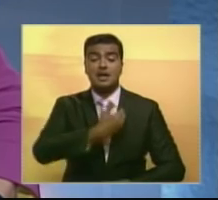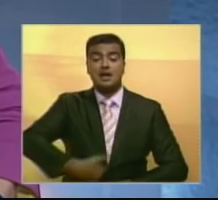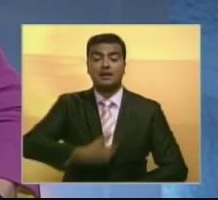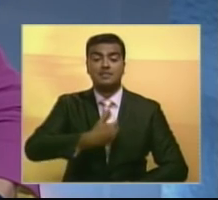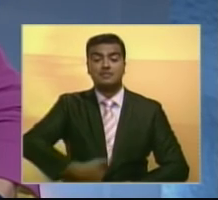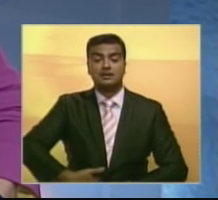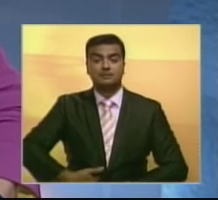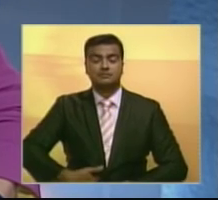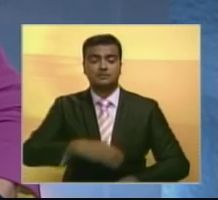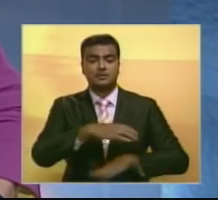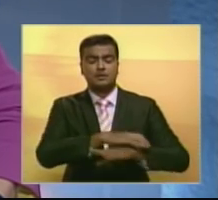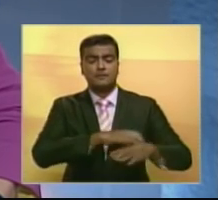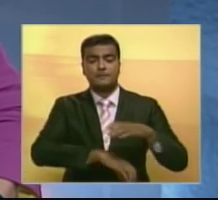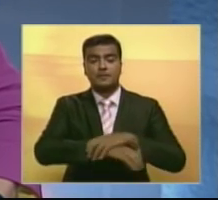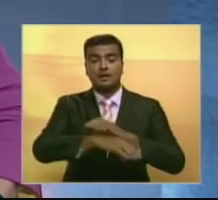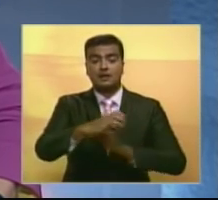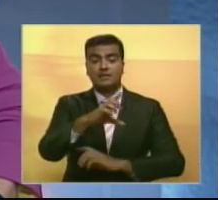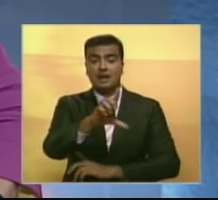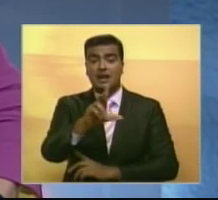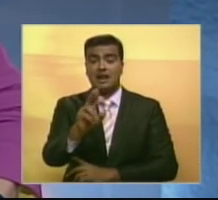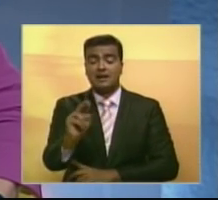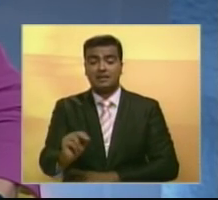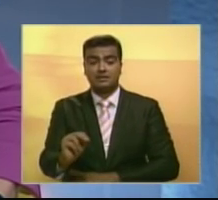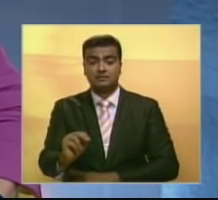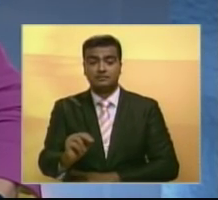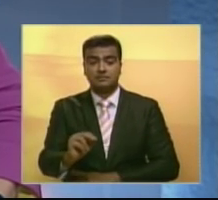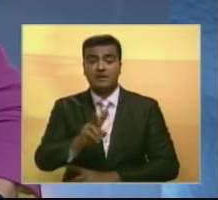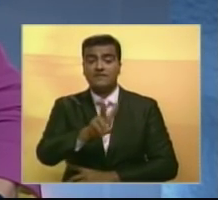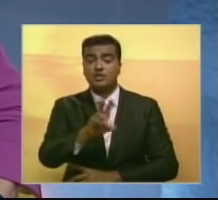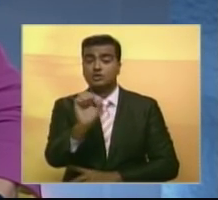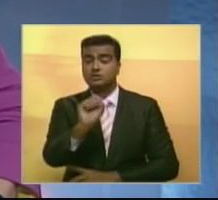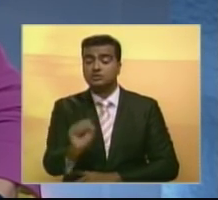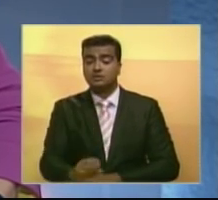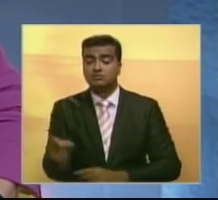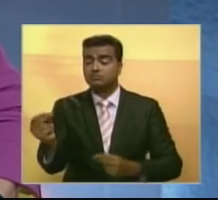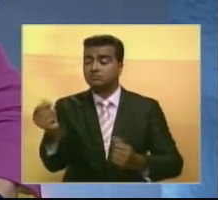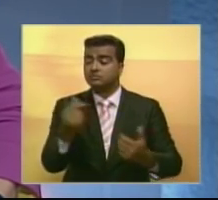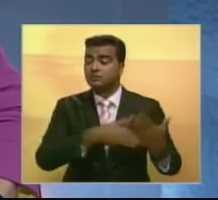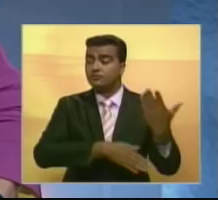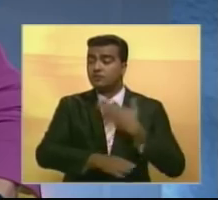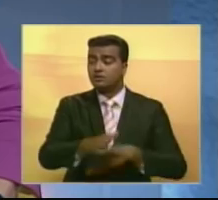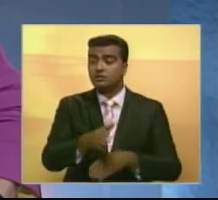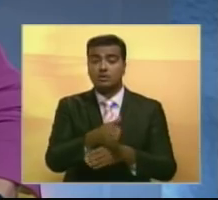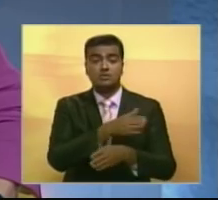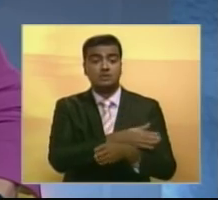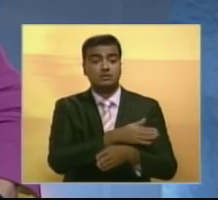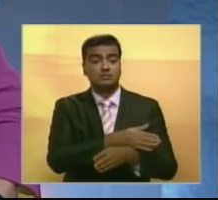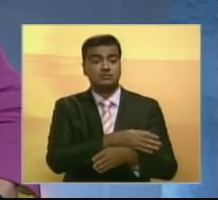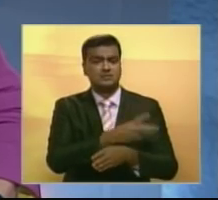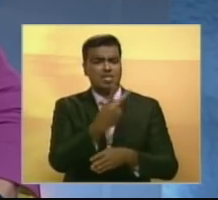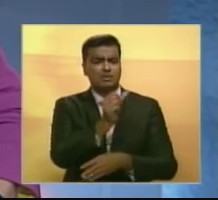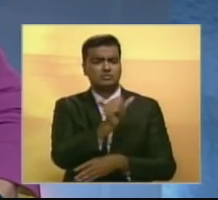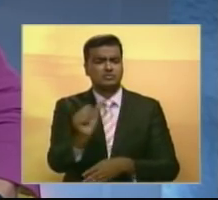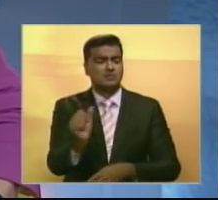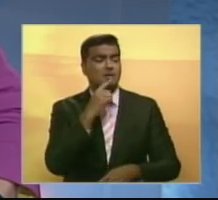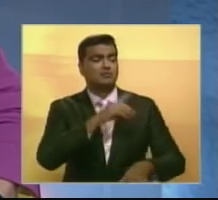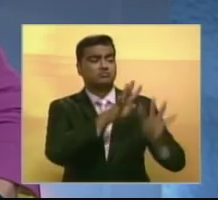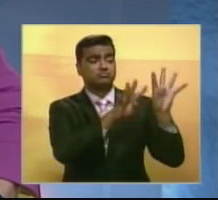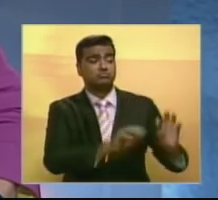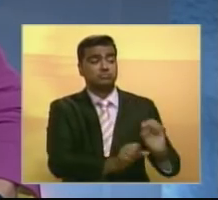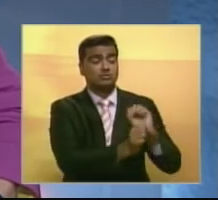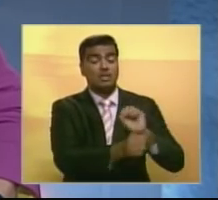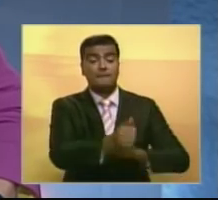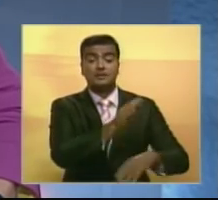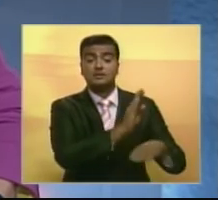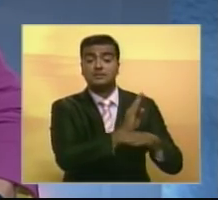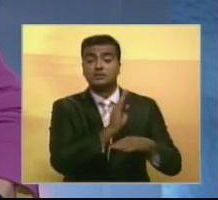policía capturó a Cristian Lanata y Víctor Chilachi, quienes se fugaron junto al ya detenido Martín Lanata hace 2 semanas de una cárcel de máxima